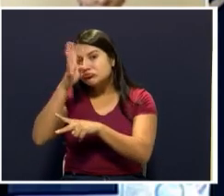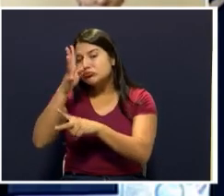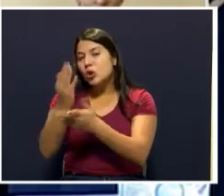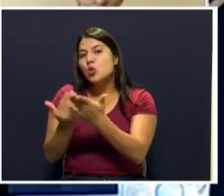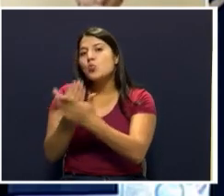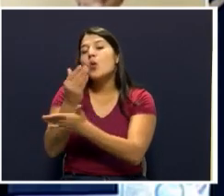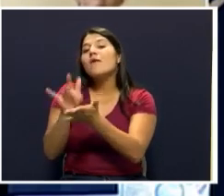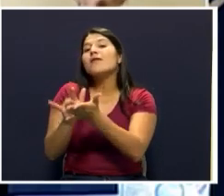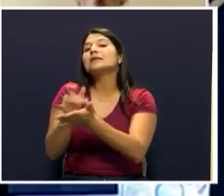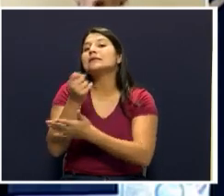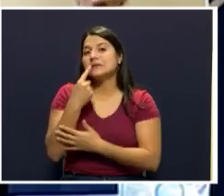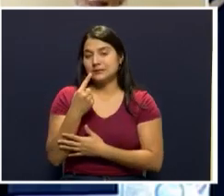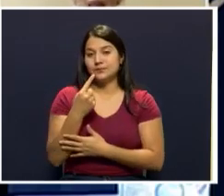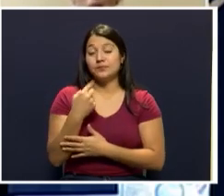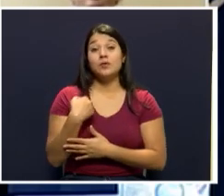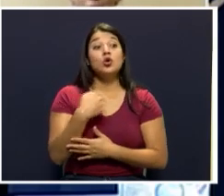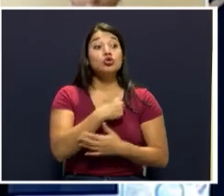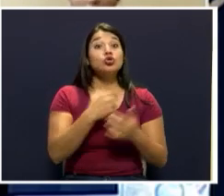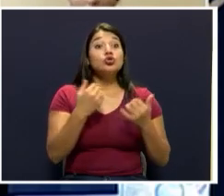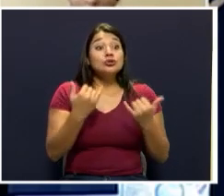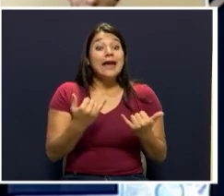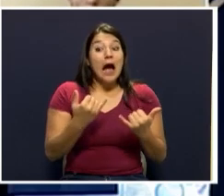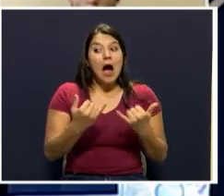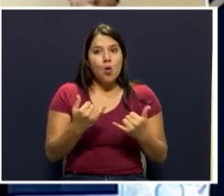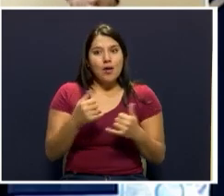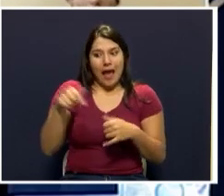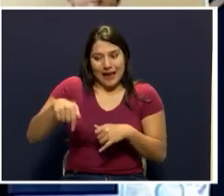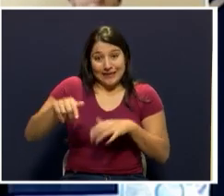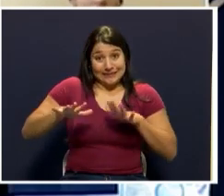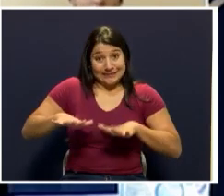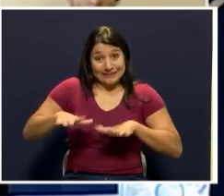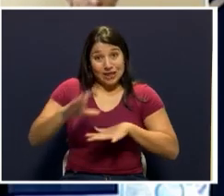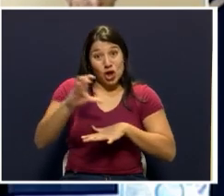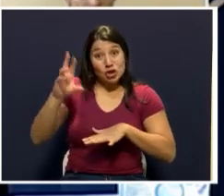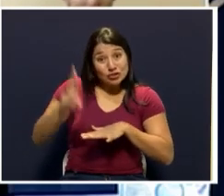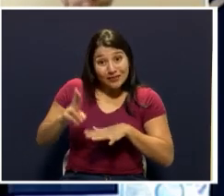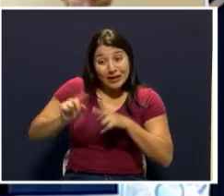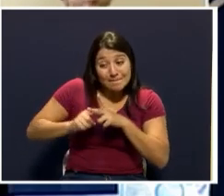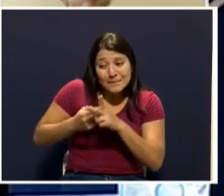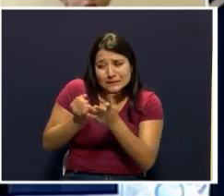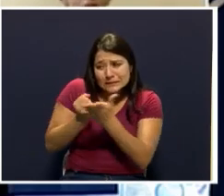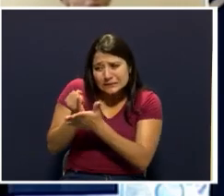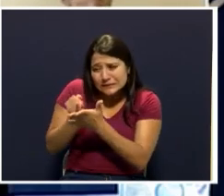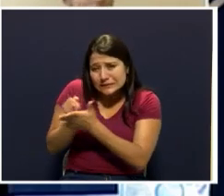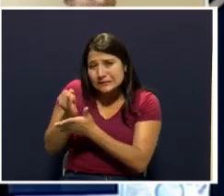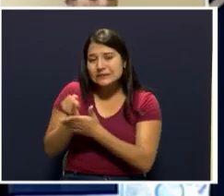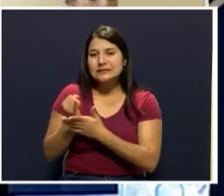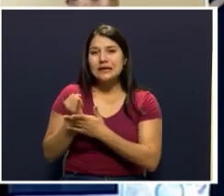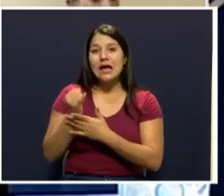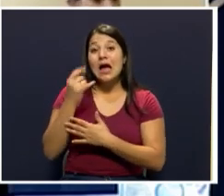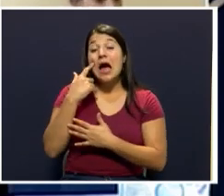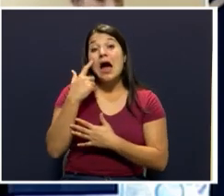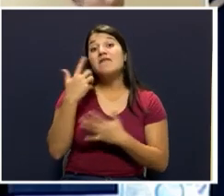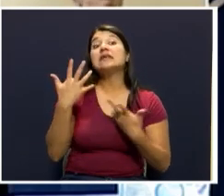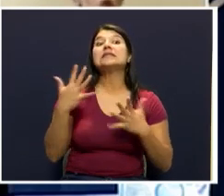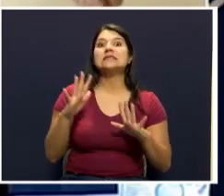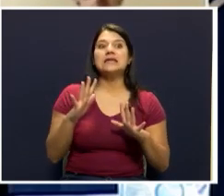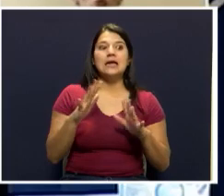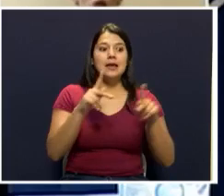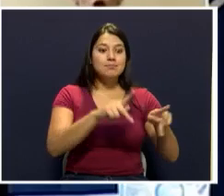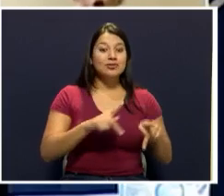con terapias que se están desarrollando en Costa Rica. Vamos a tener que evaluar la eficacia relativa de suero